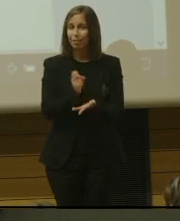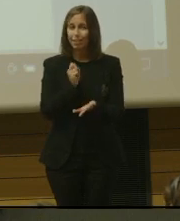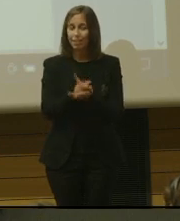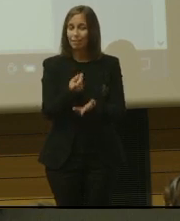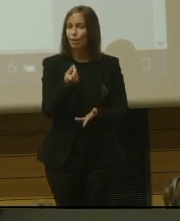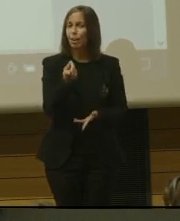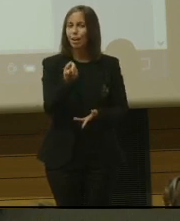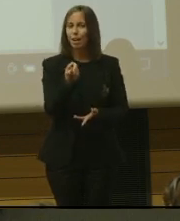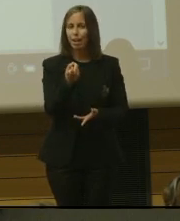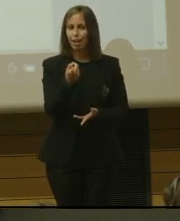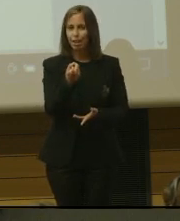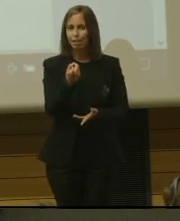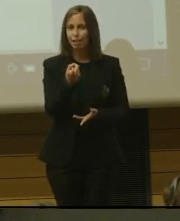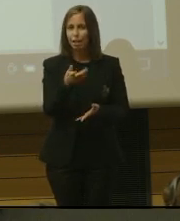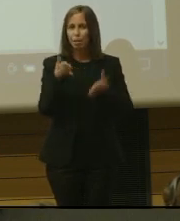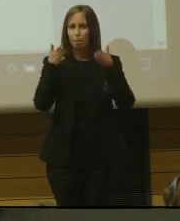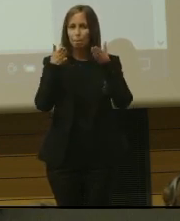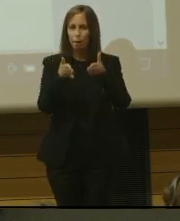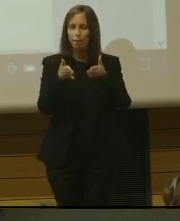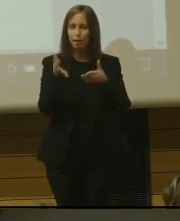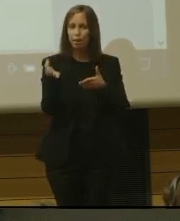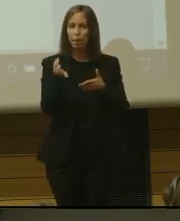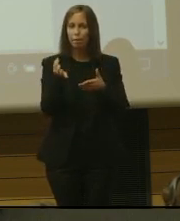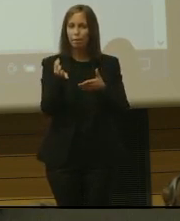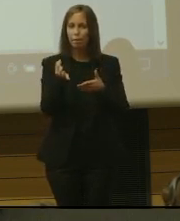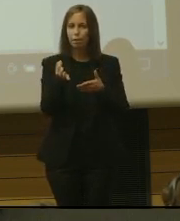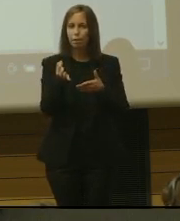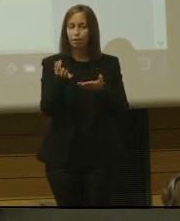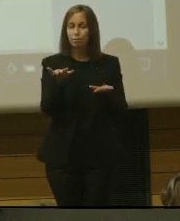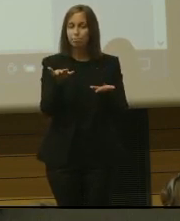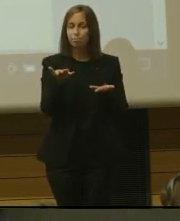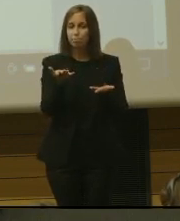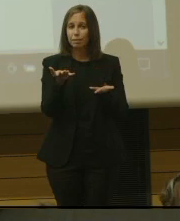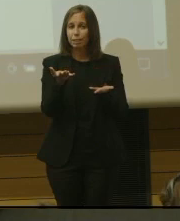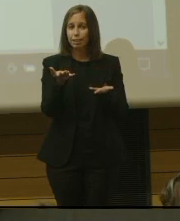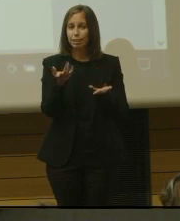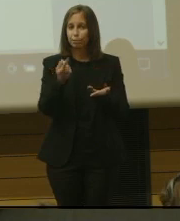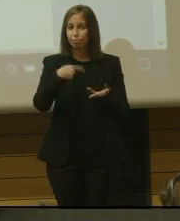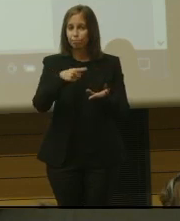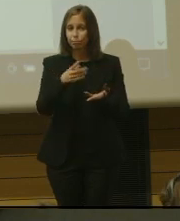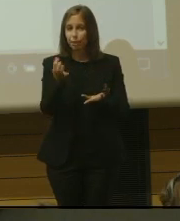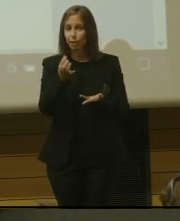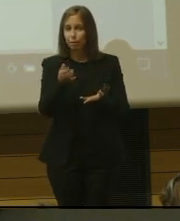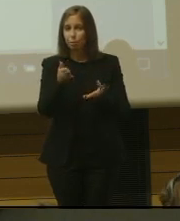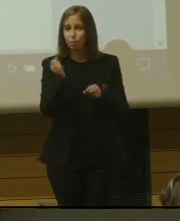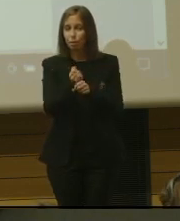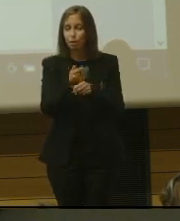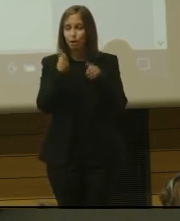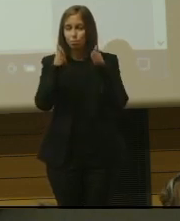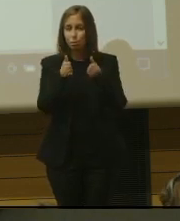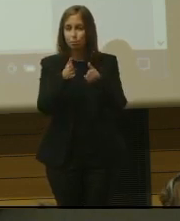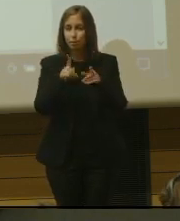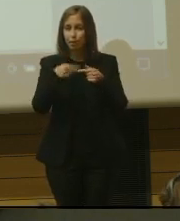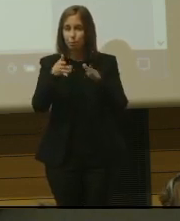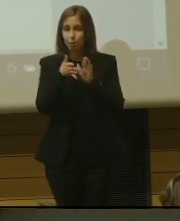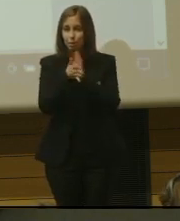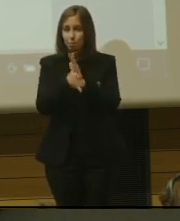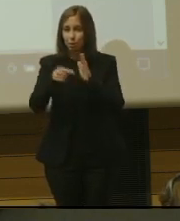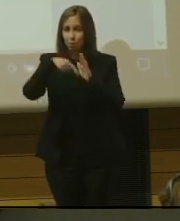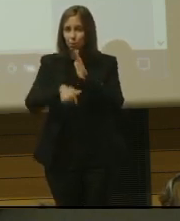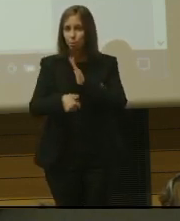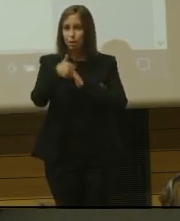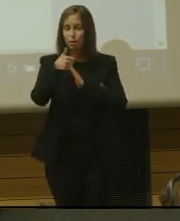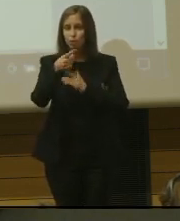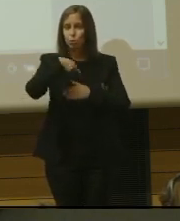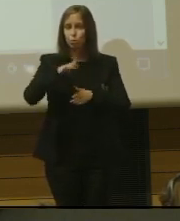necesario abordarlo, ¿no? Y realmente es un poco la asignatura pendiente. Me adelanto también a lo que voy a decir después. Nosotros en el